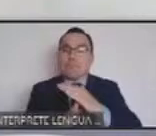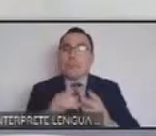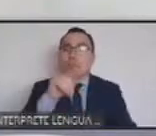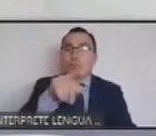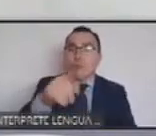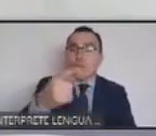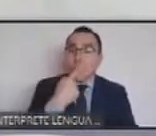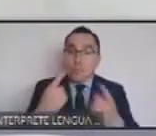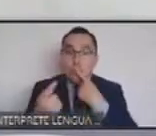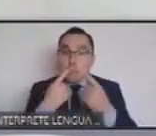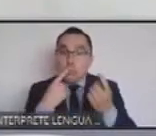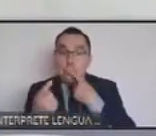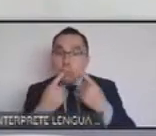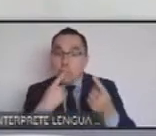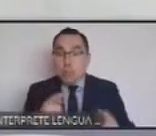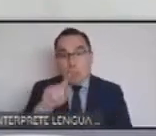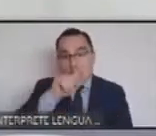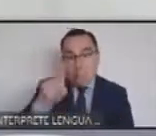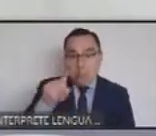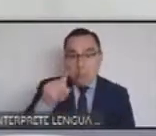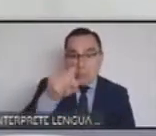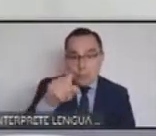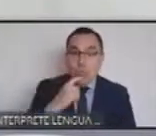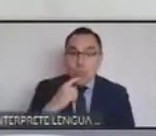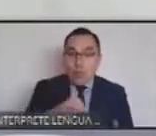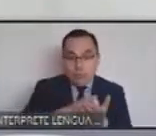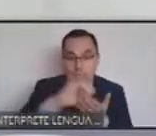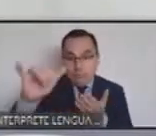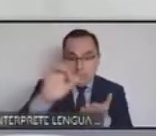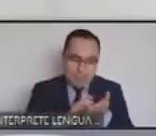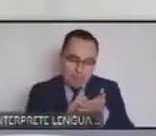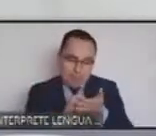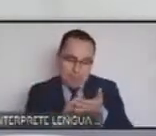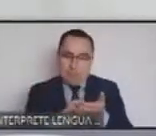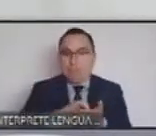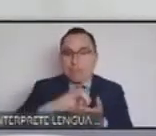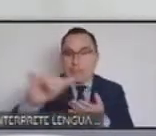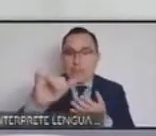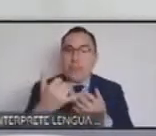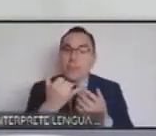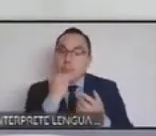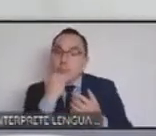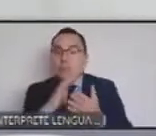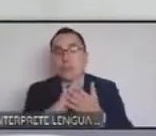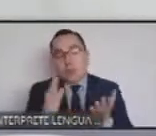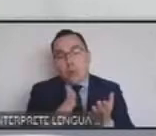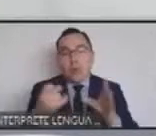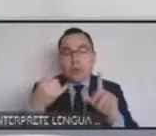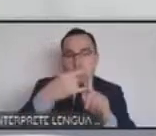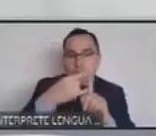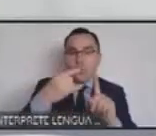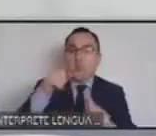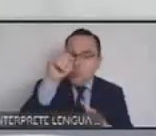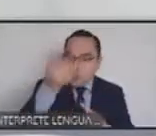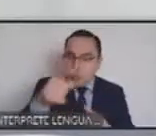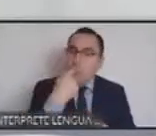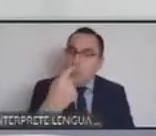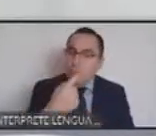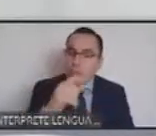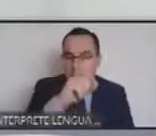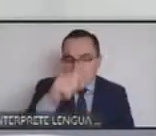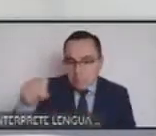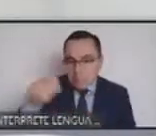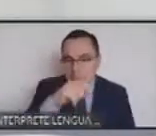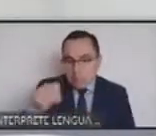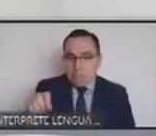del público que está presenciando esta transmisión puedan formular sus preguntas,